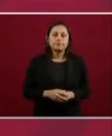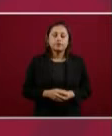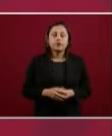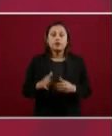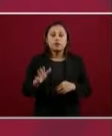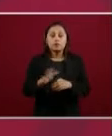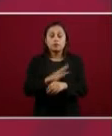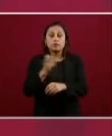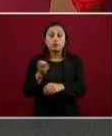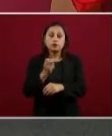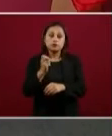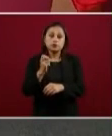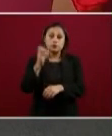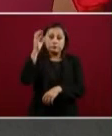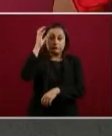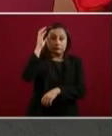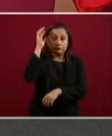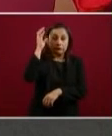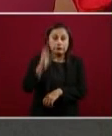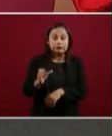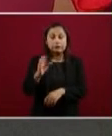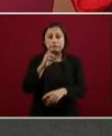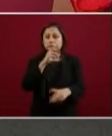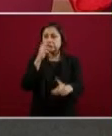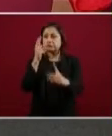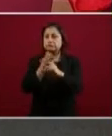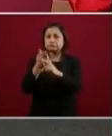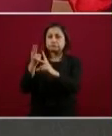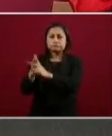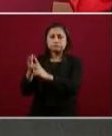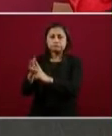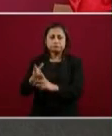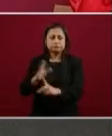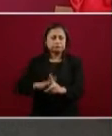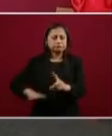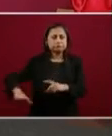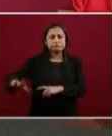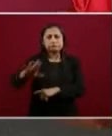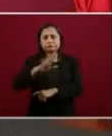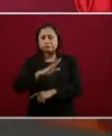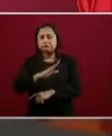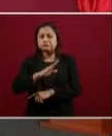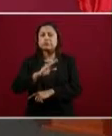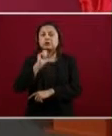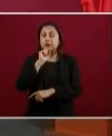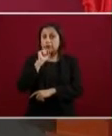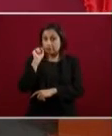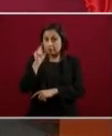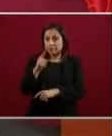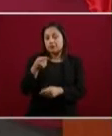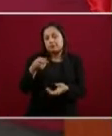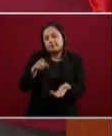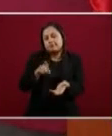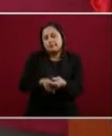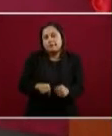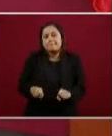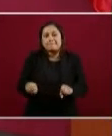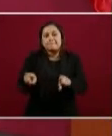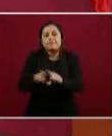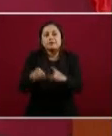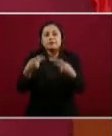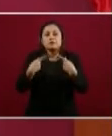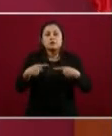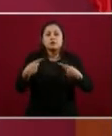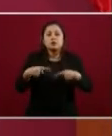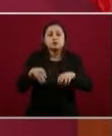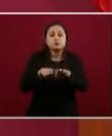equivocado. Los programas sociales pueden ser una buena base para ir reduciendo la tendencia hacia el futuro.